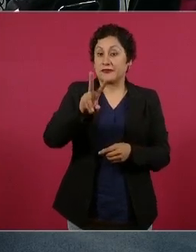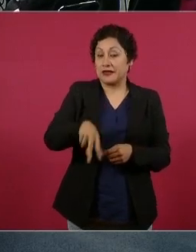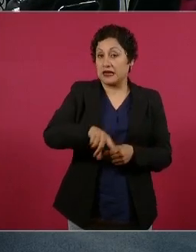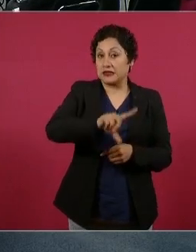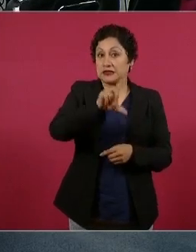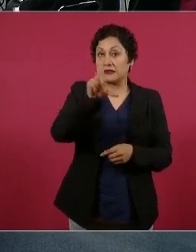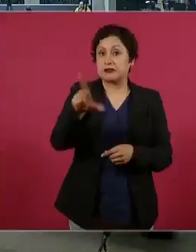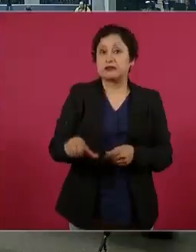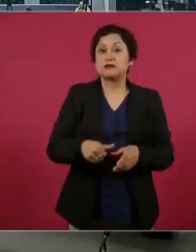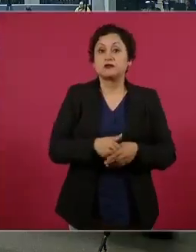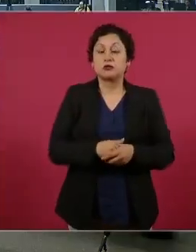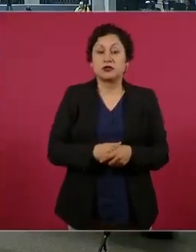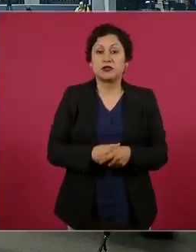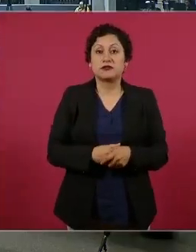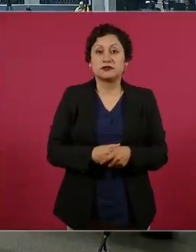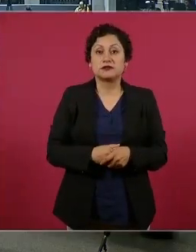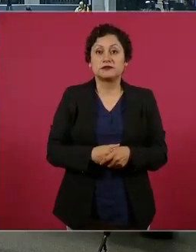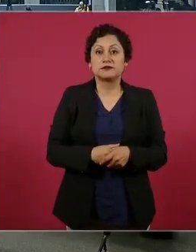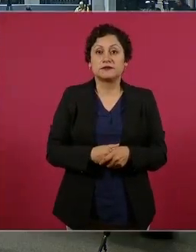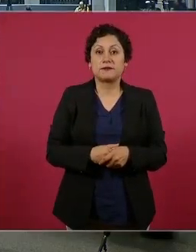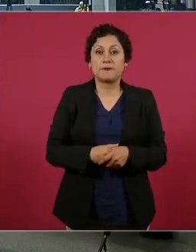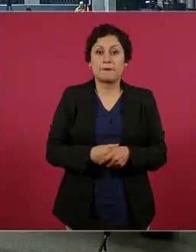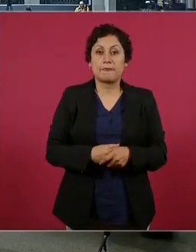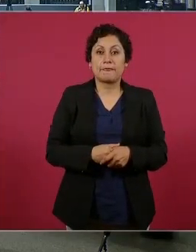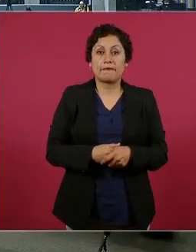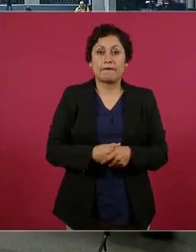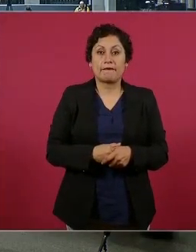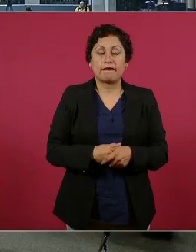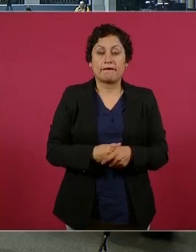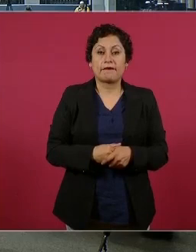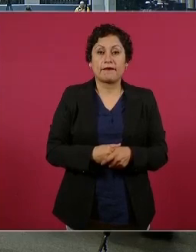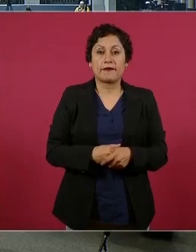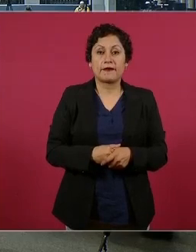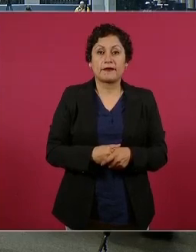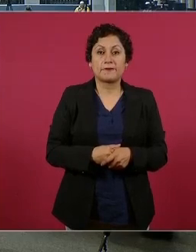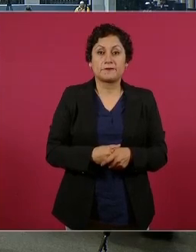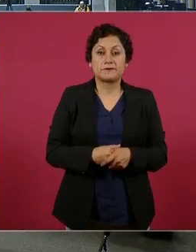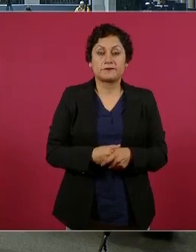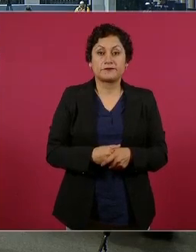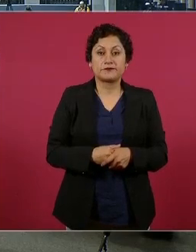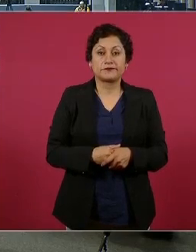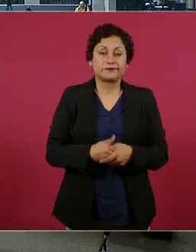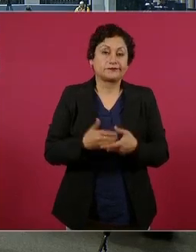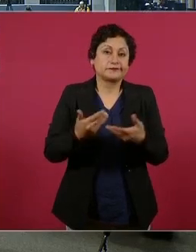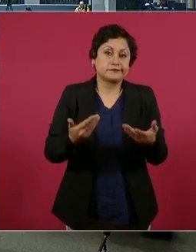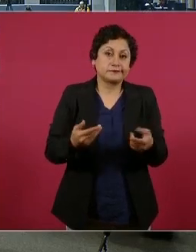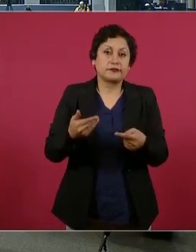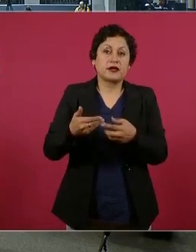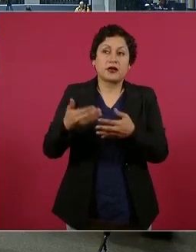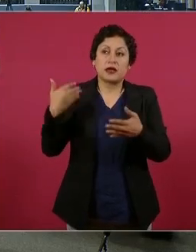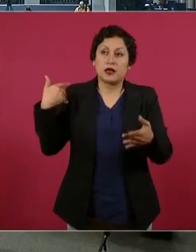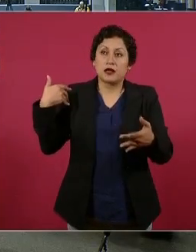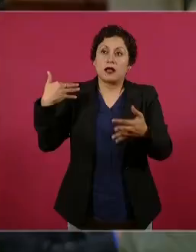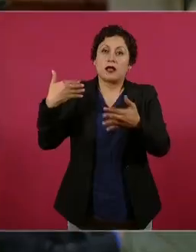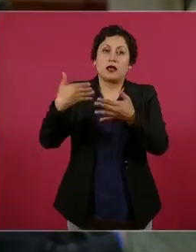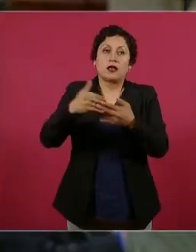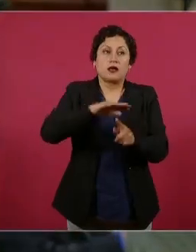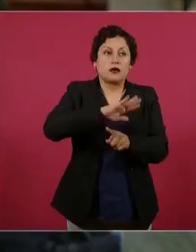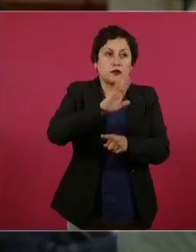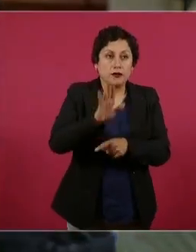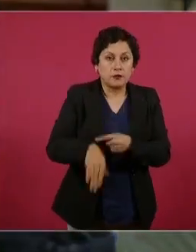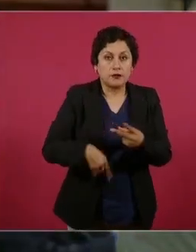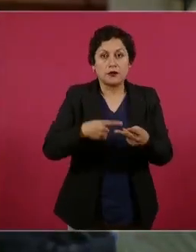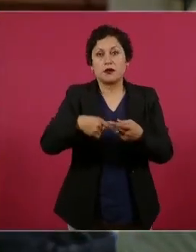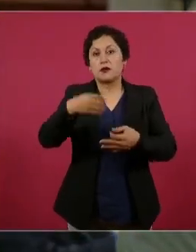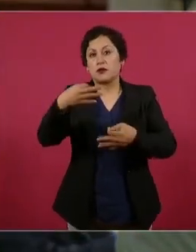digamos, anímico a lo que es, ¿no? A lo que ya habían vivido con la muerte, ¿no? Yo